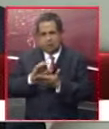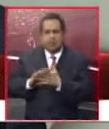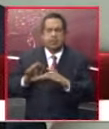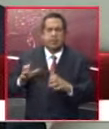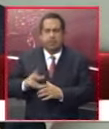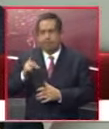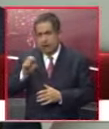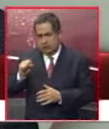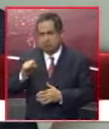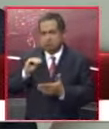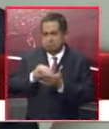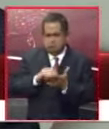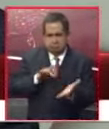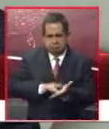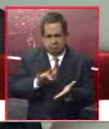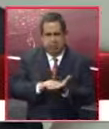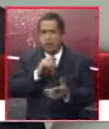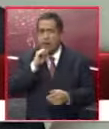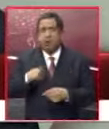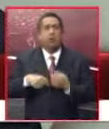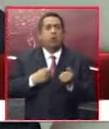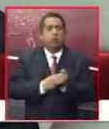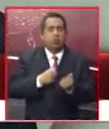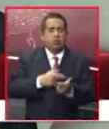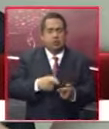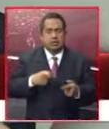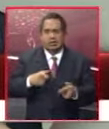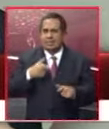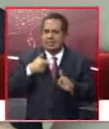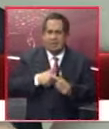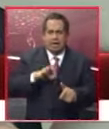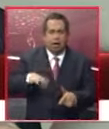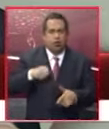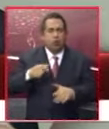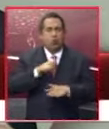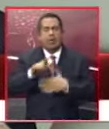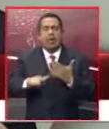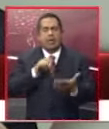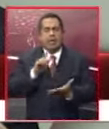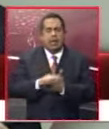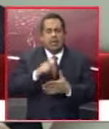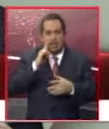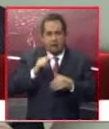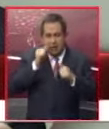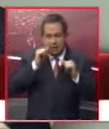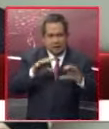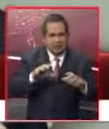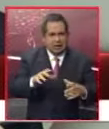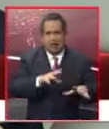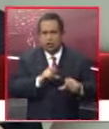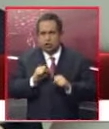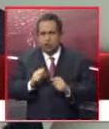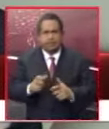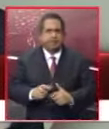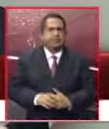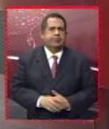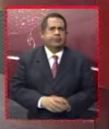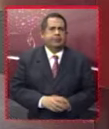Social. Vamos a impulsar, continuar el esfuerzo de la ley de adopciones.